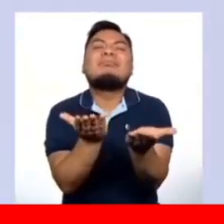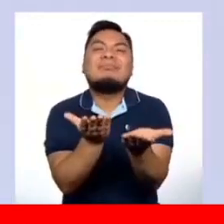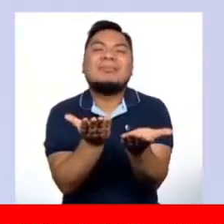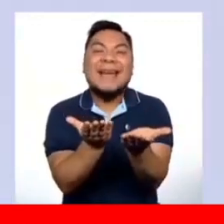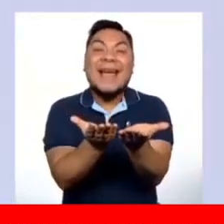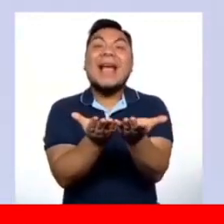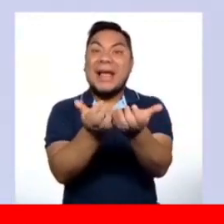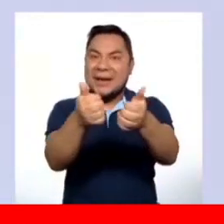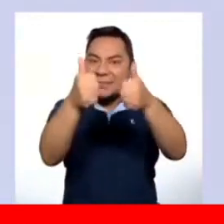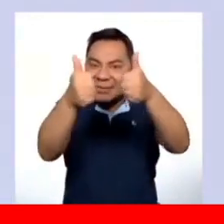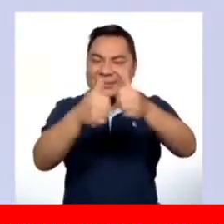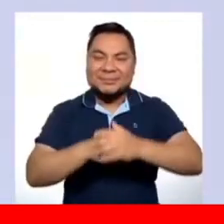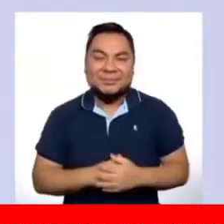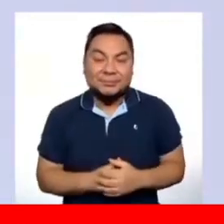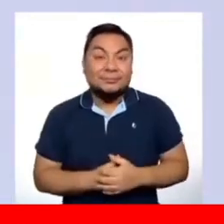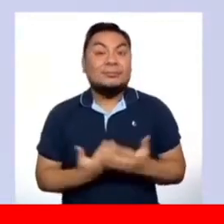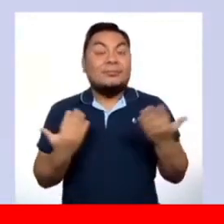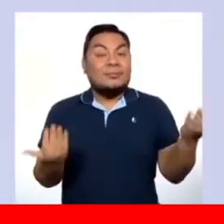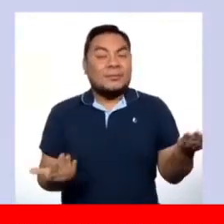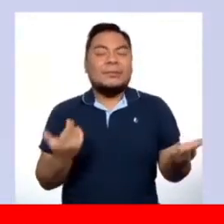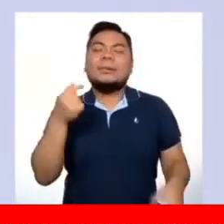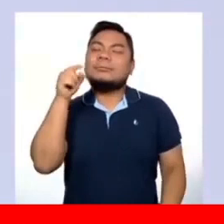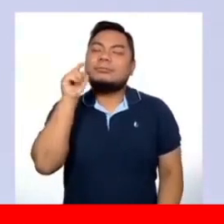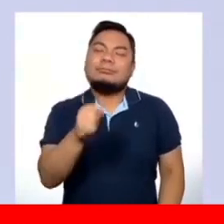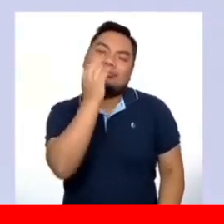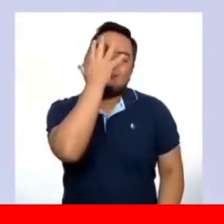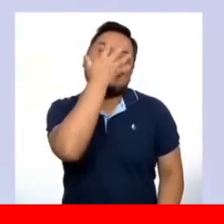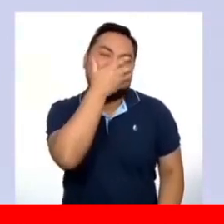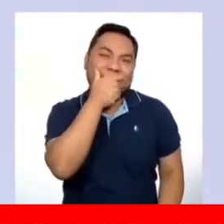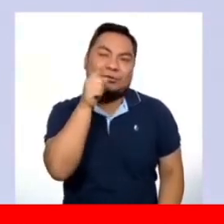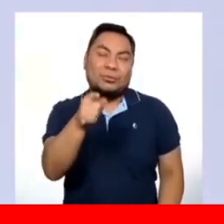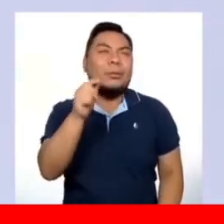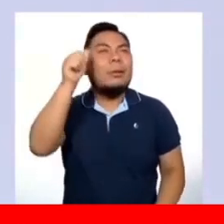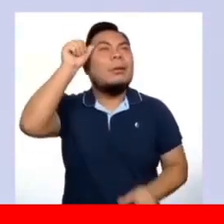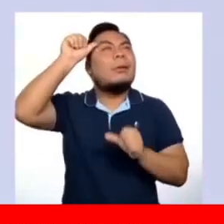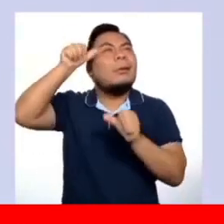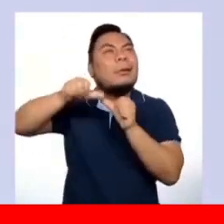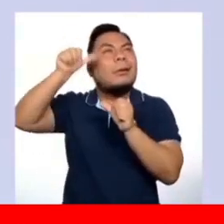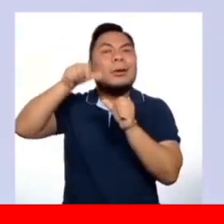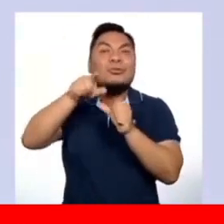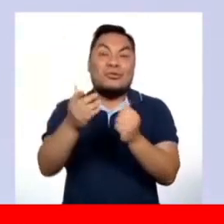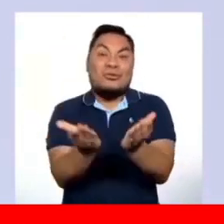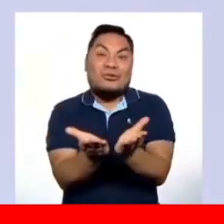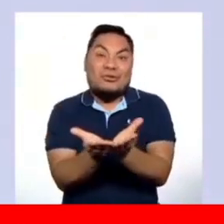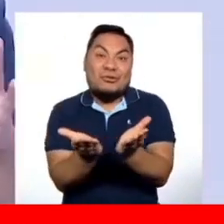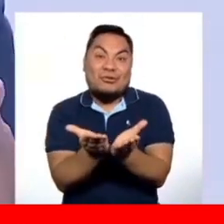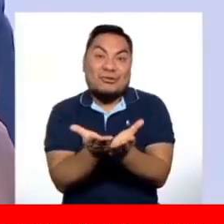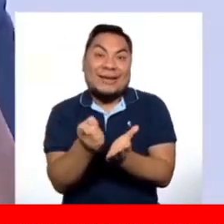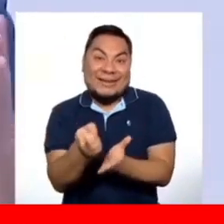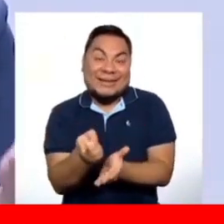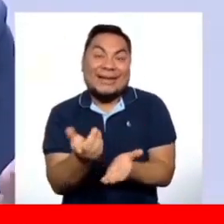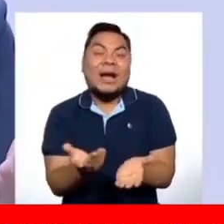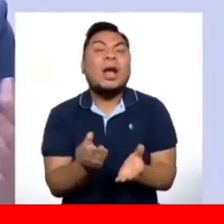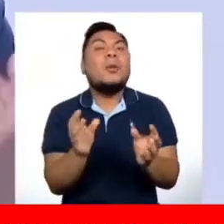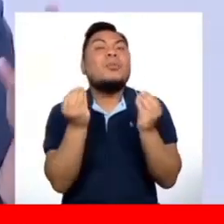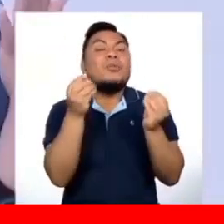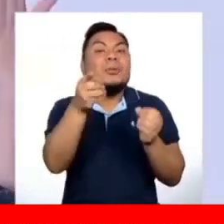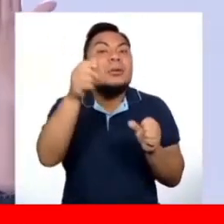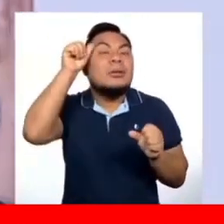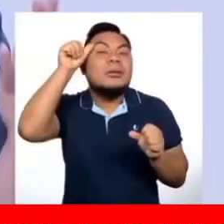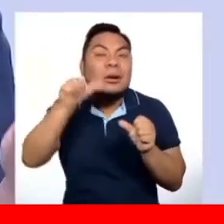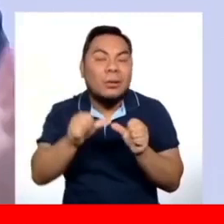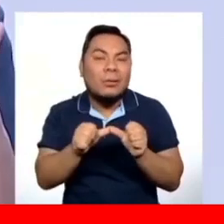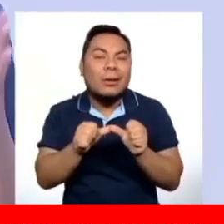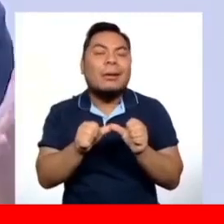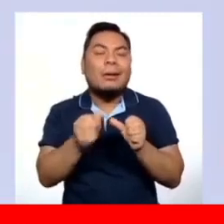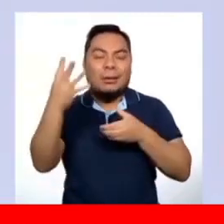¡Qué bien! Es hermoso que tengan recuerdos de su jardín o de su pronoí, porque los recuerdos